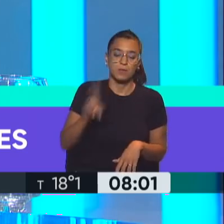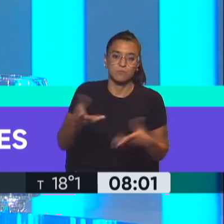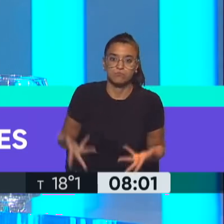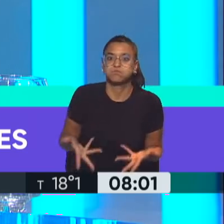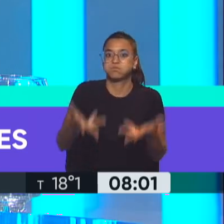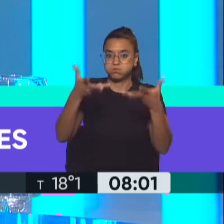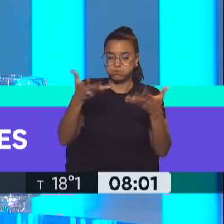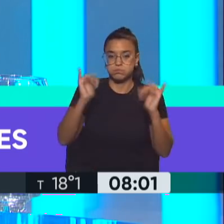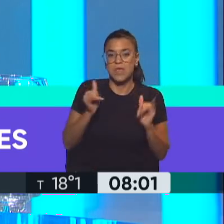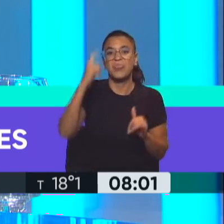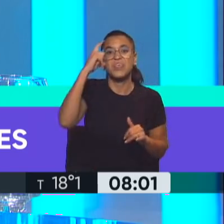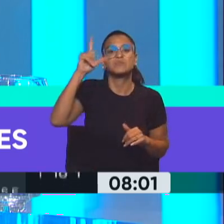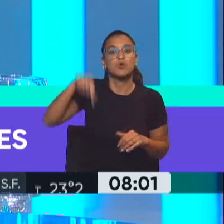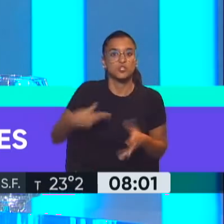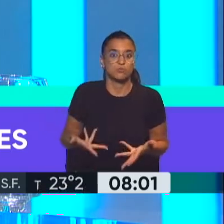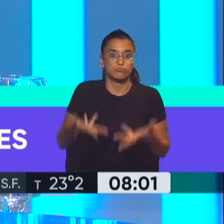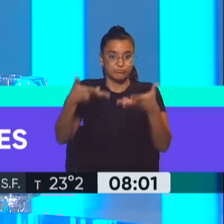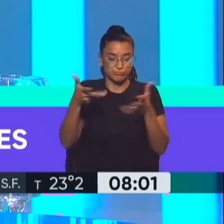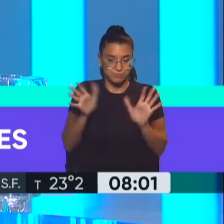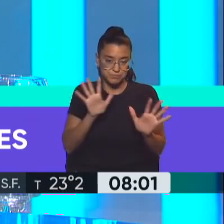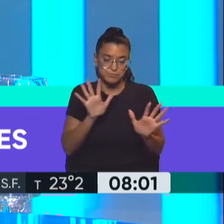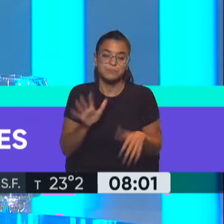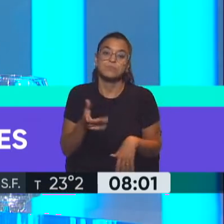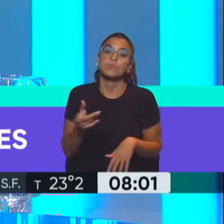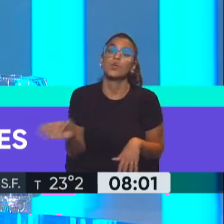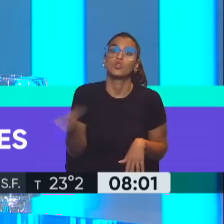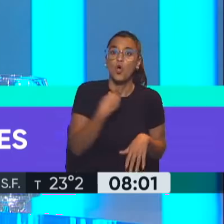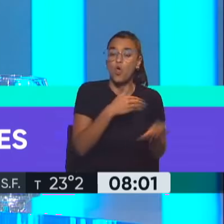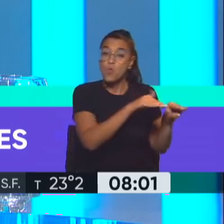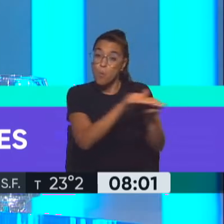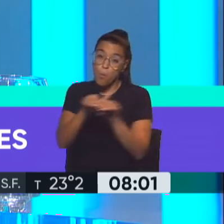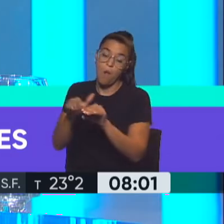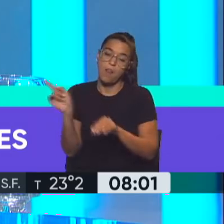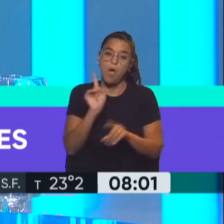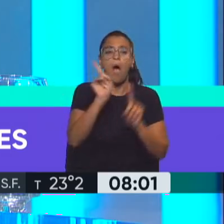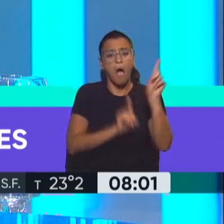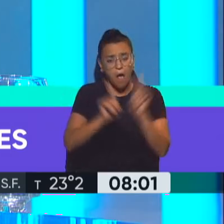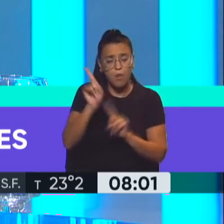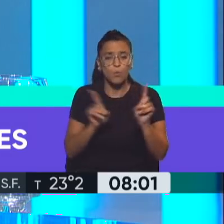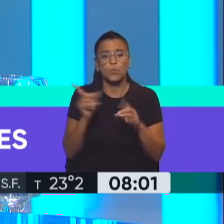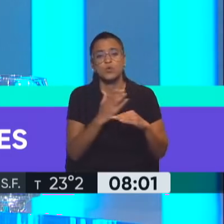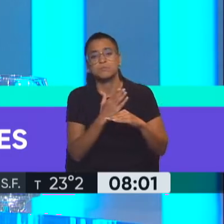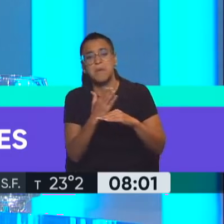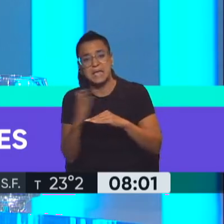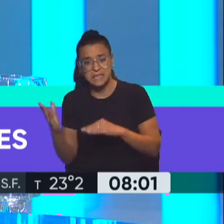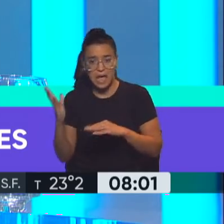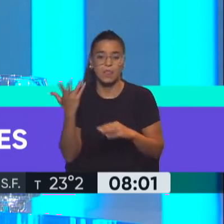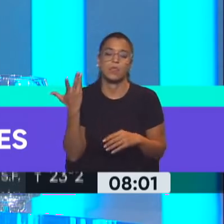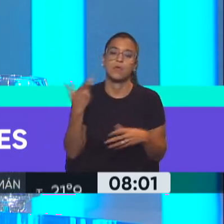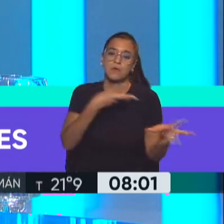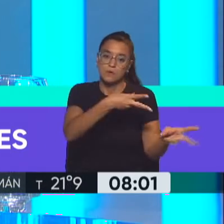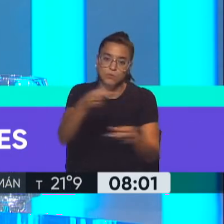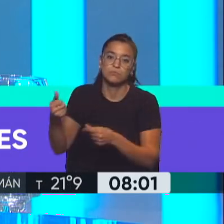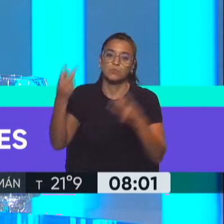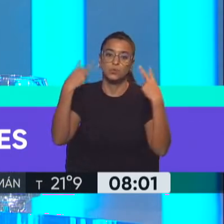creció cerca de un 10% no todos los sectores homogéneamente algunos empezaron más tarde consumo masivo